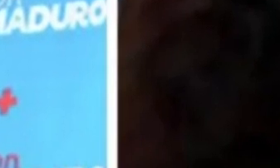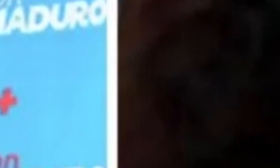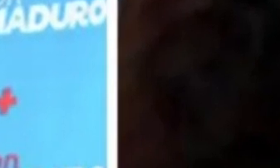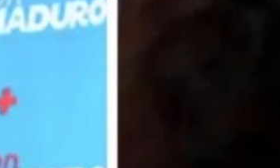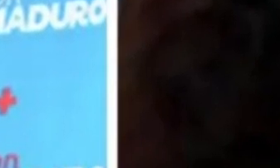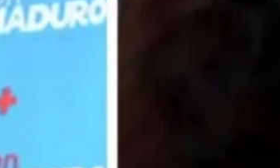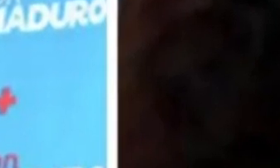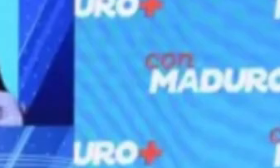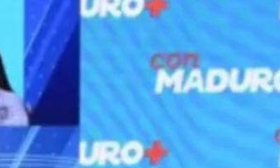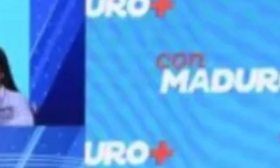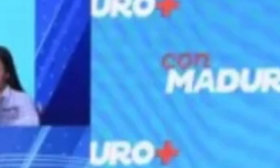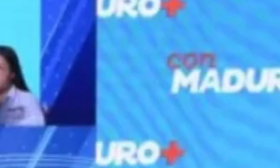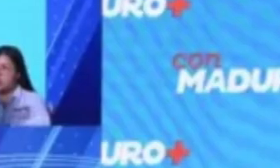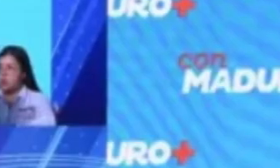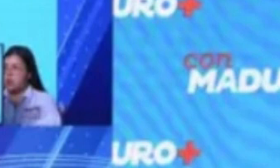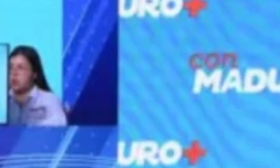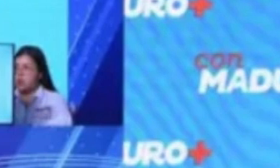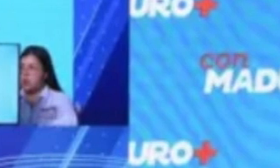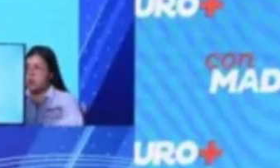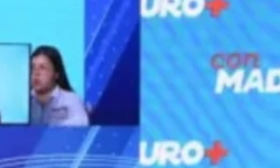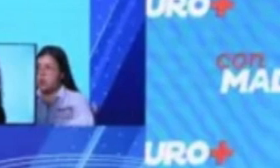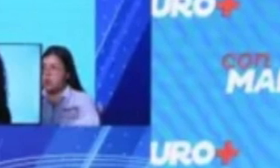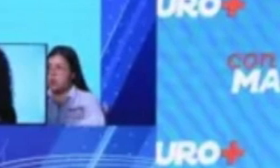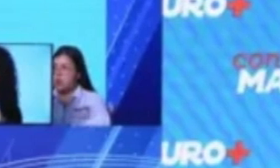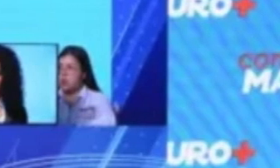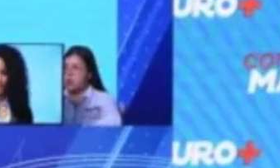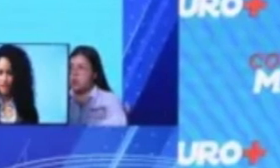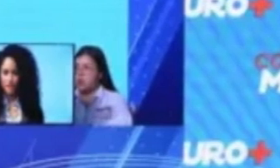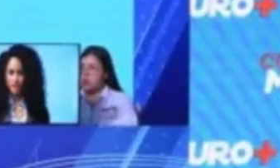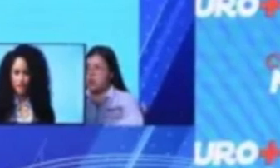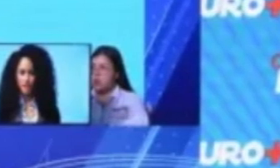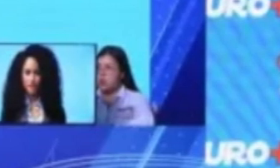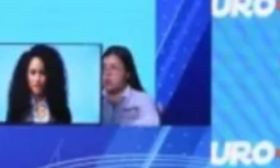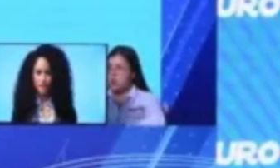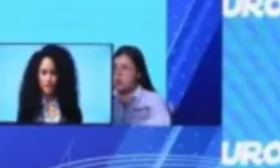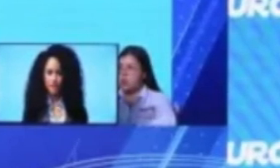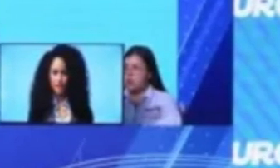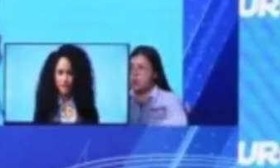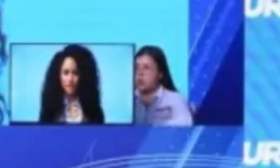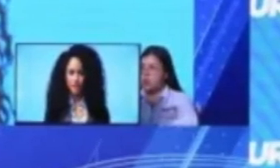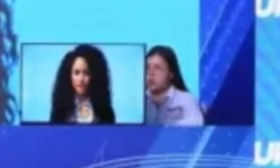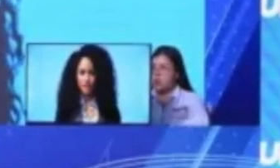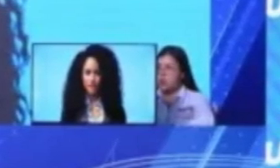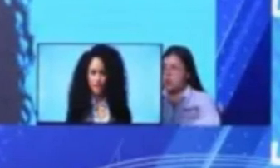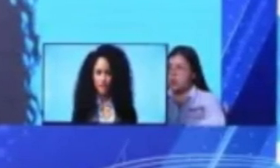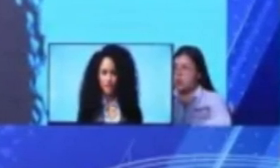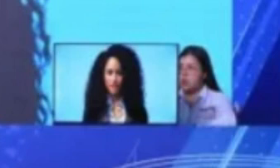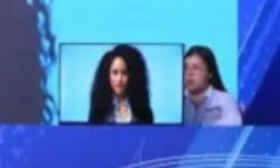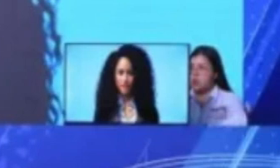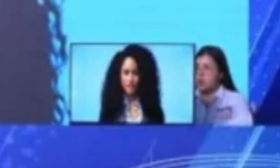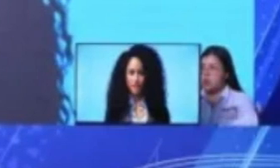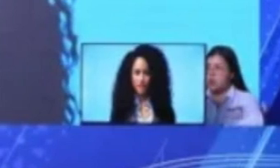ideas sociales y de la doctrina política, del proyecto del país, de la visión geopolítica del